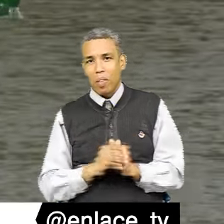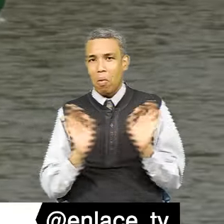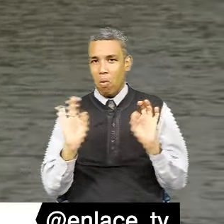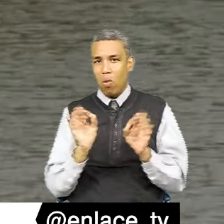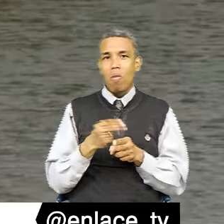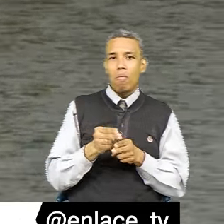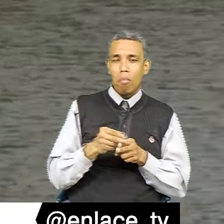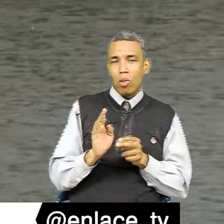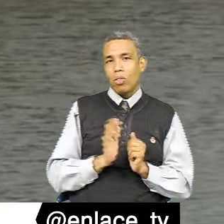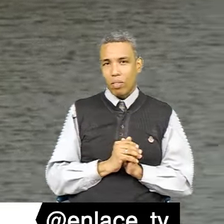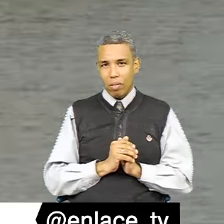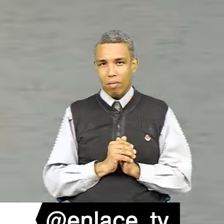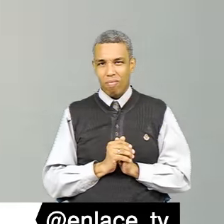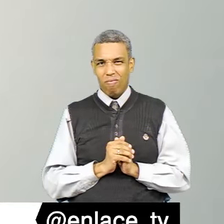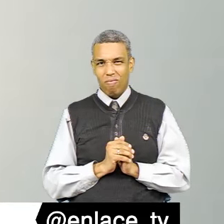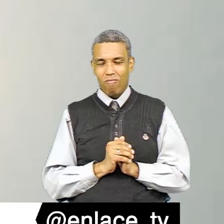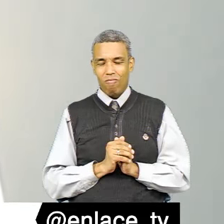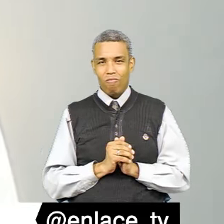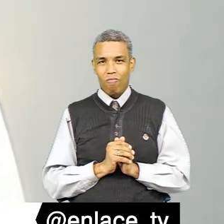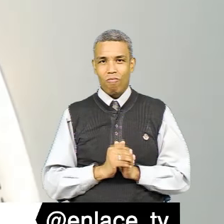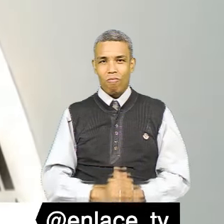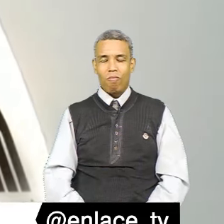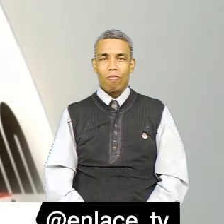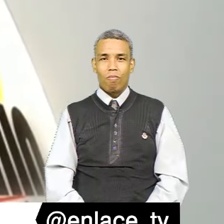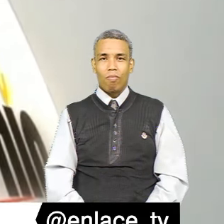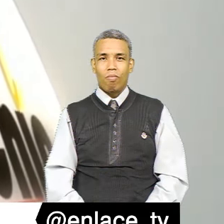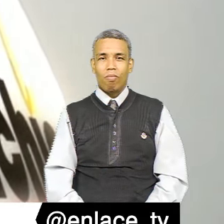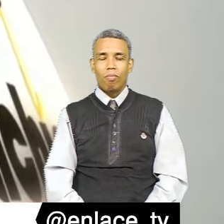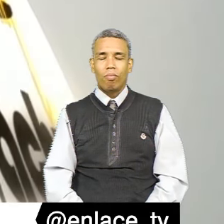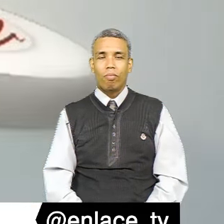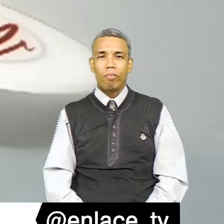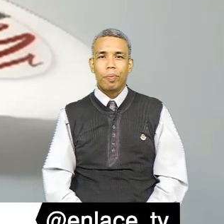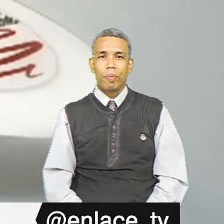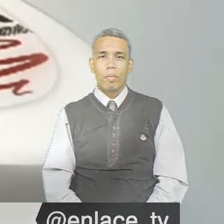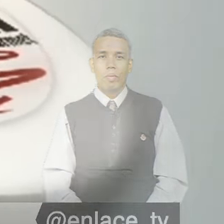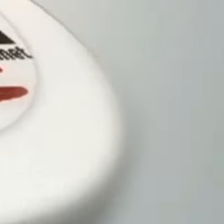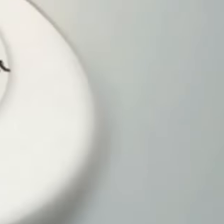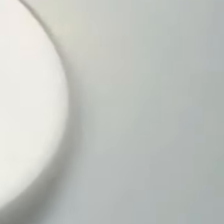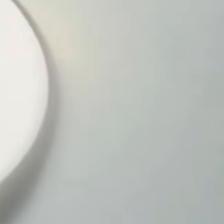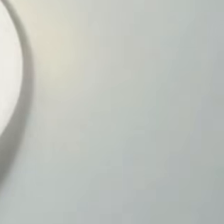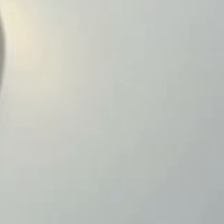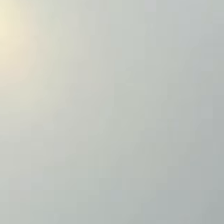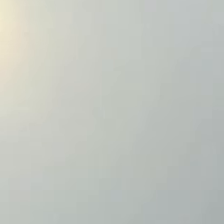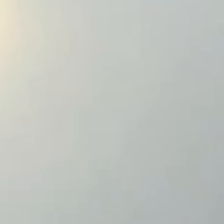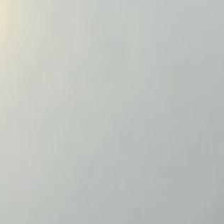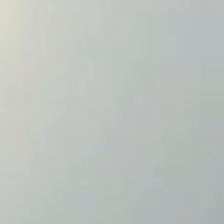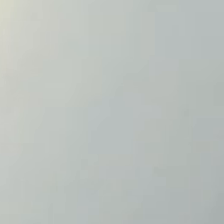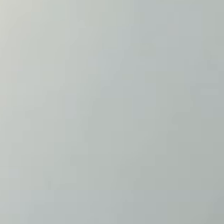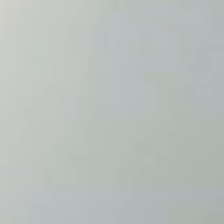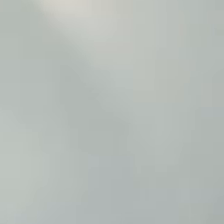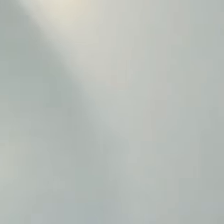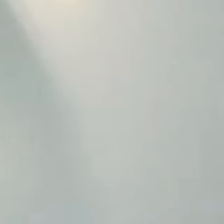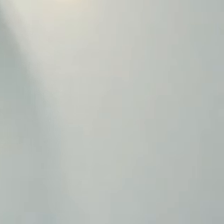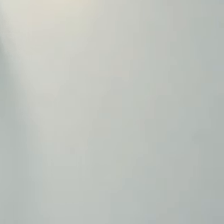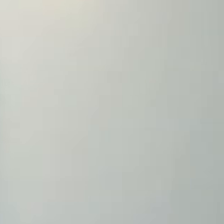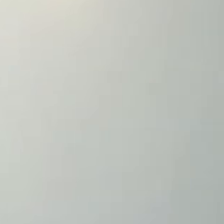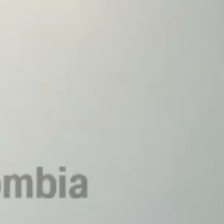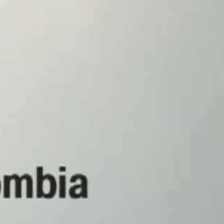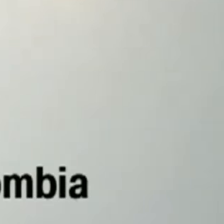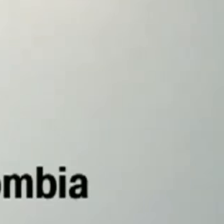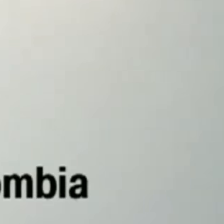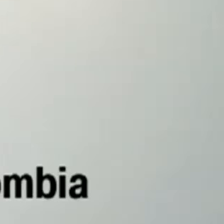de Mar y Playa. Hasta aquí los deportes, con el patrocinio de Restaurante El Machín Gourmet, ahora en su nueva sede